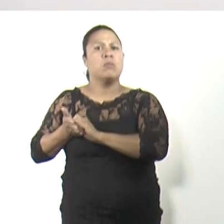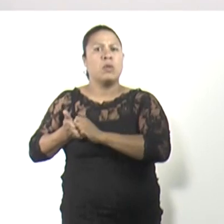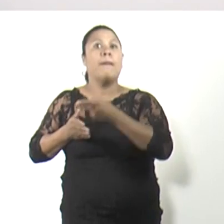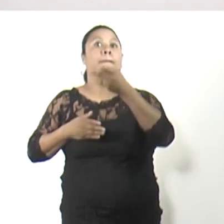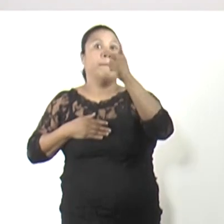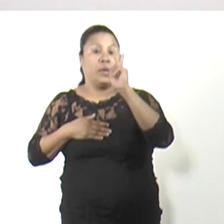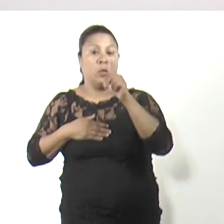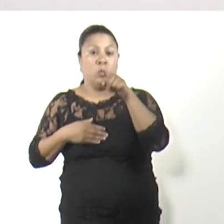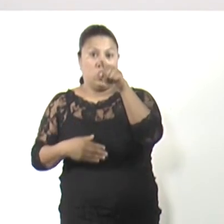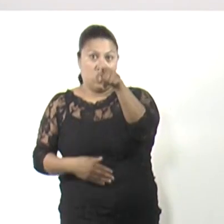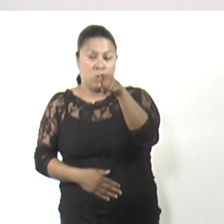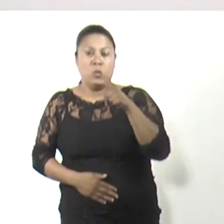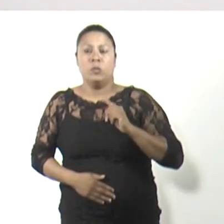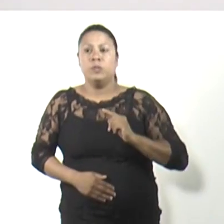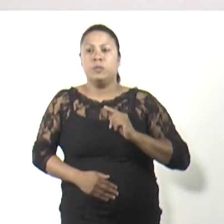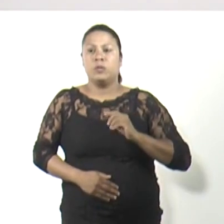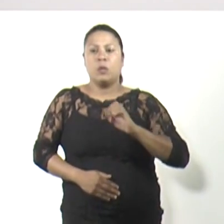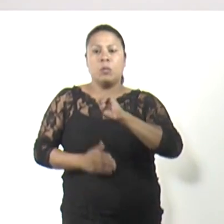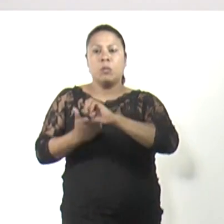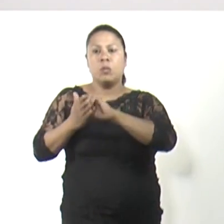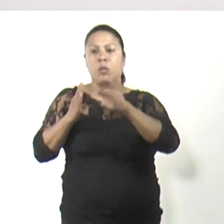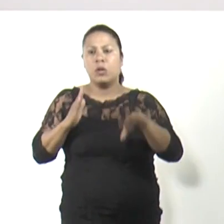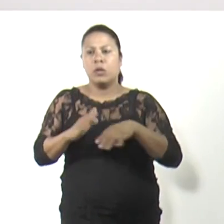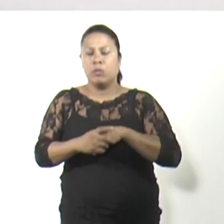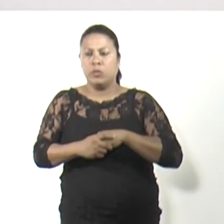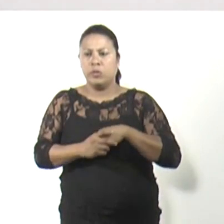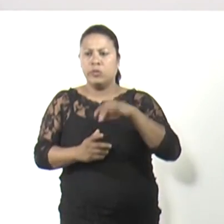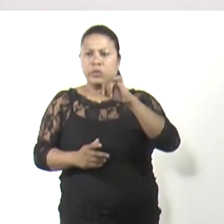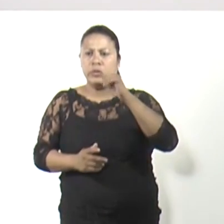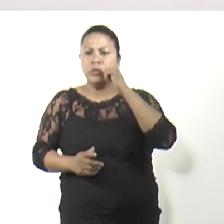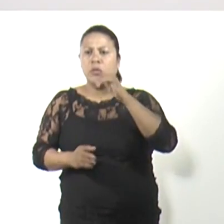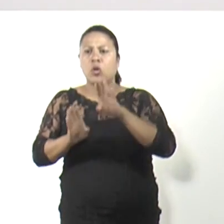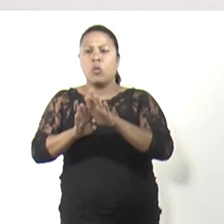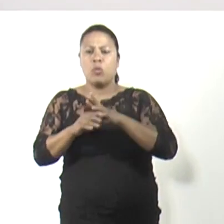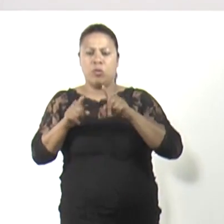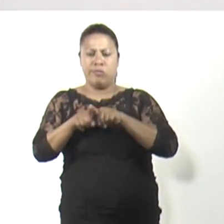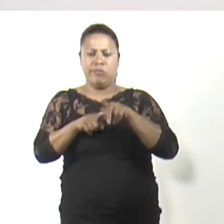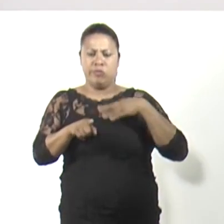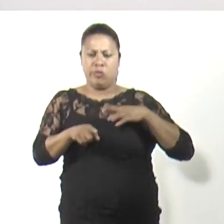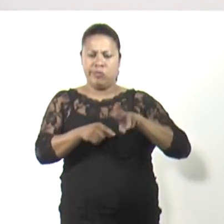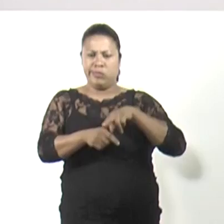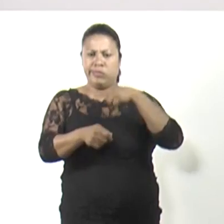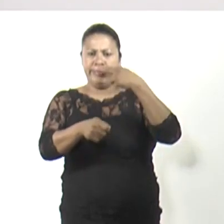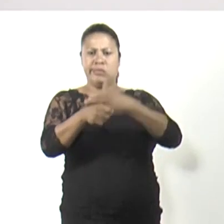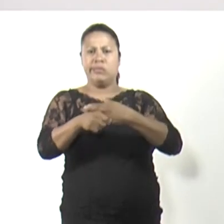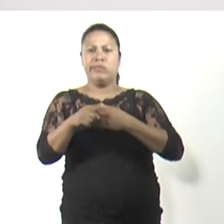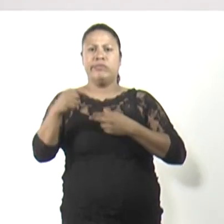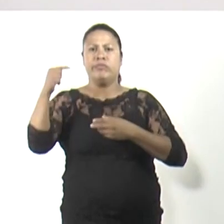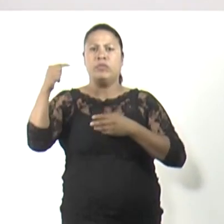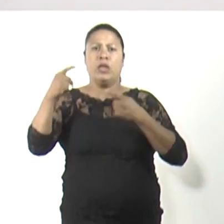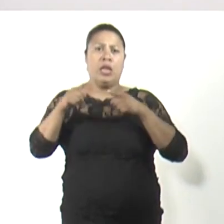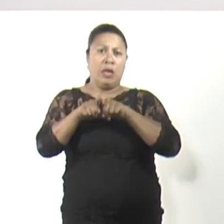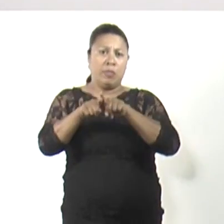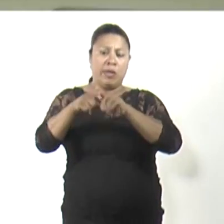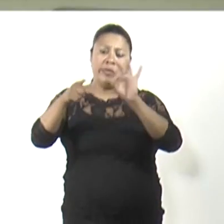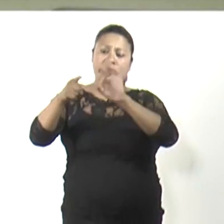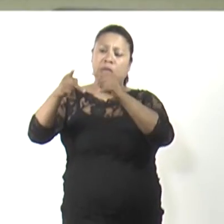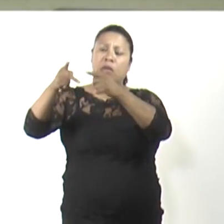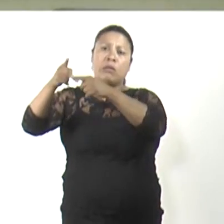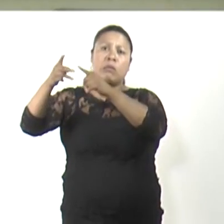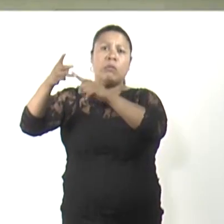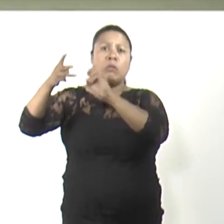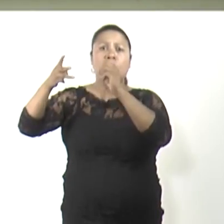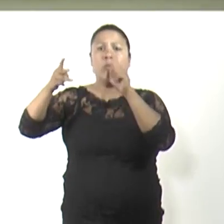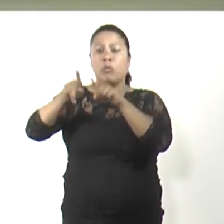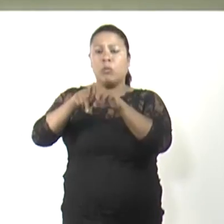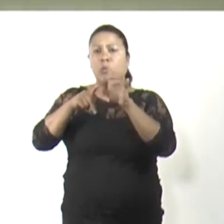que tú como hermano mayor, como hermano intermedio o hermana incluso